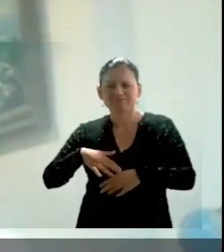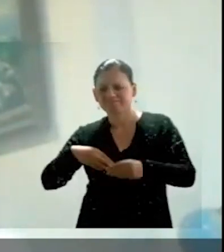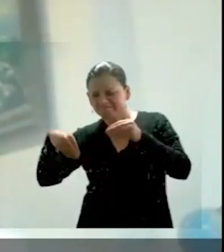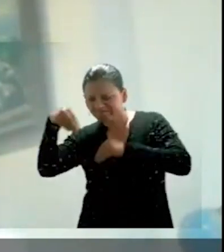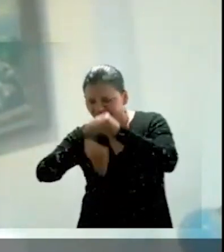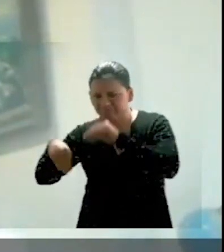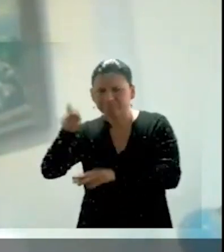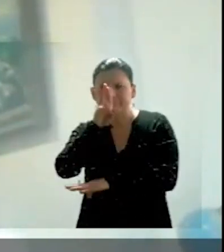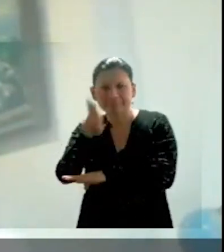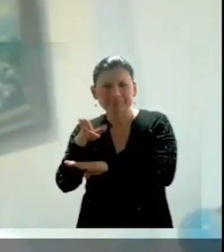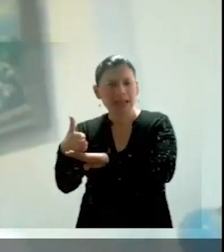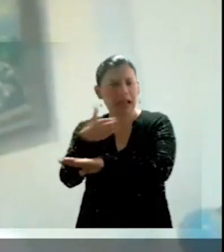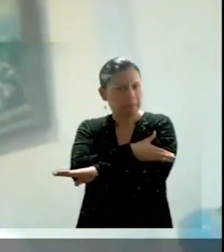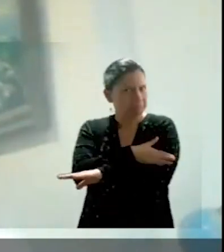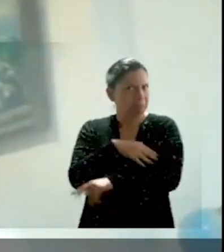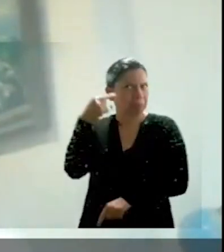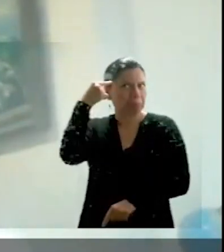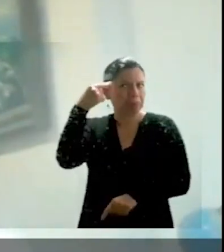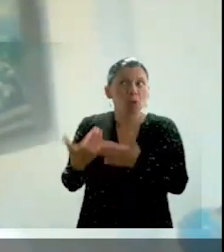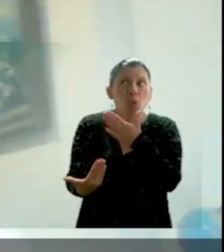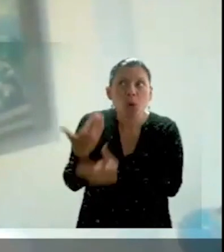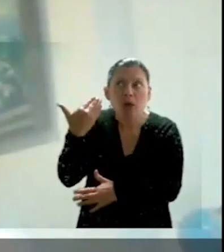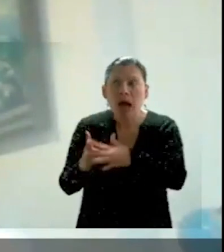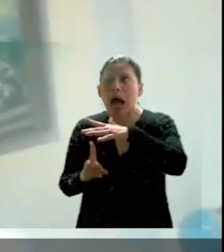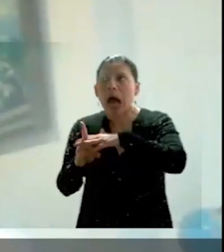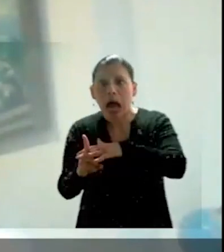que nunca se pensaron ni se imaginaron